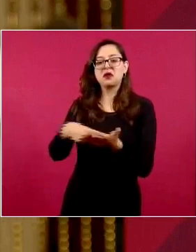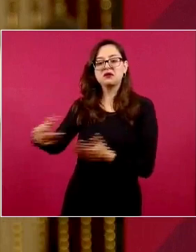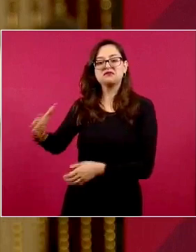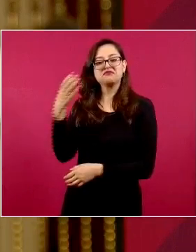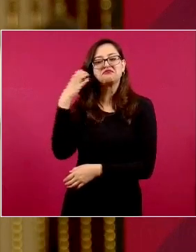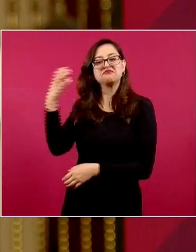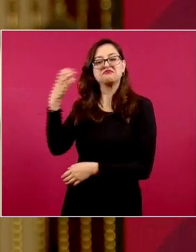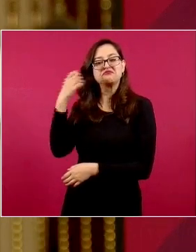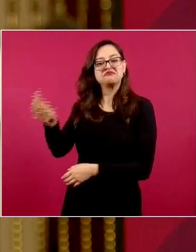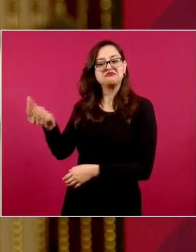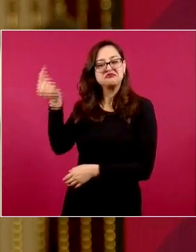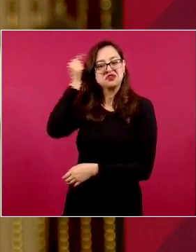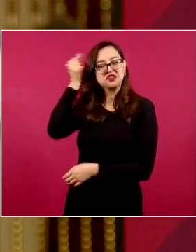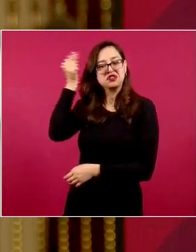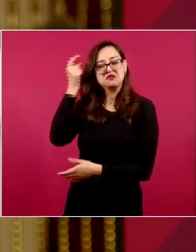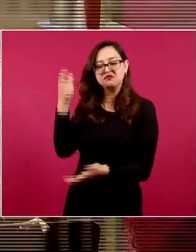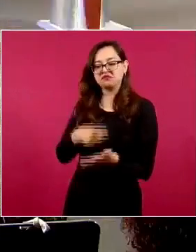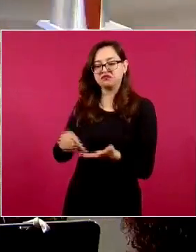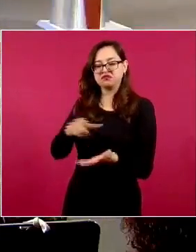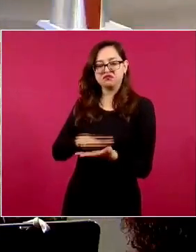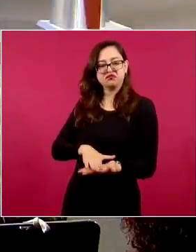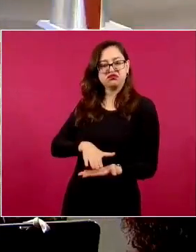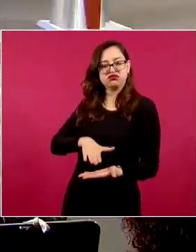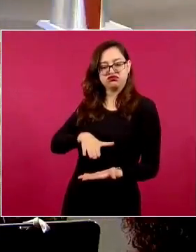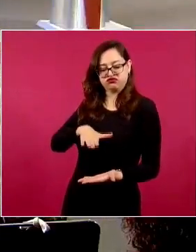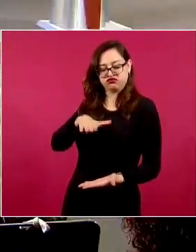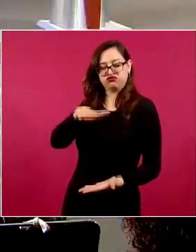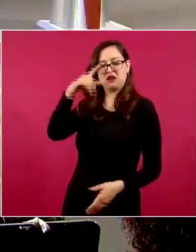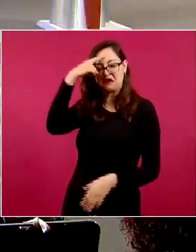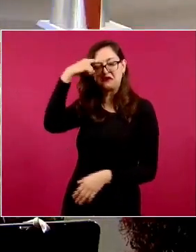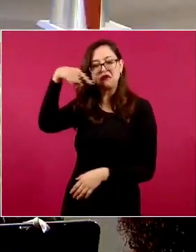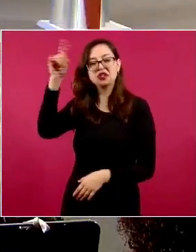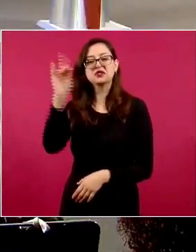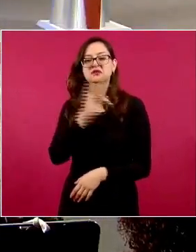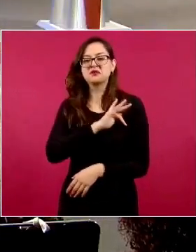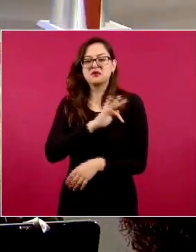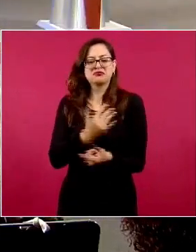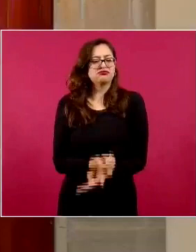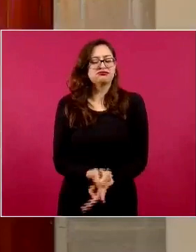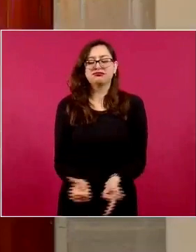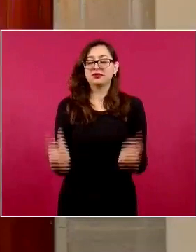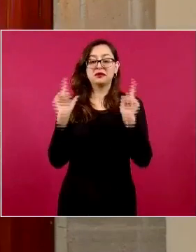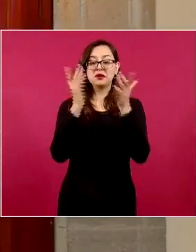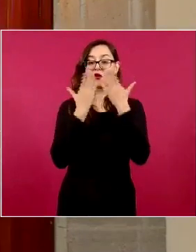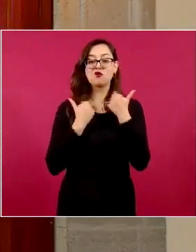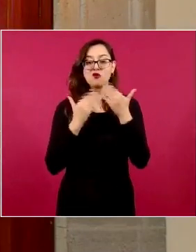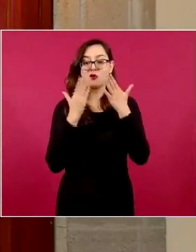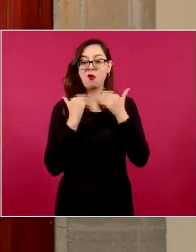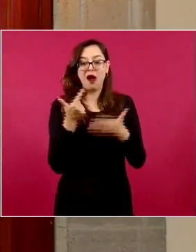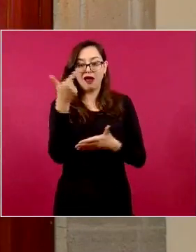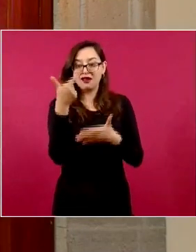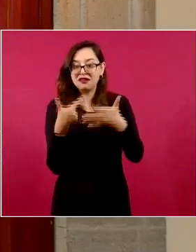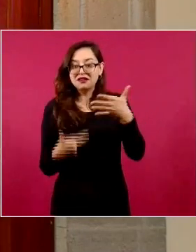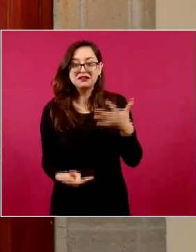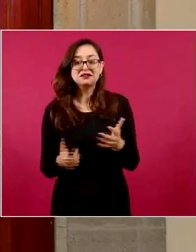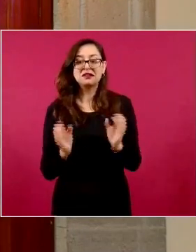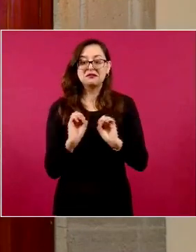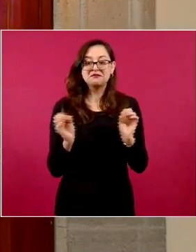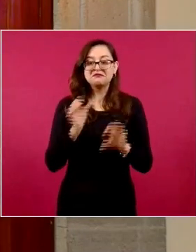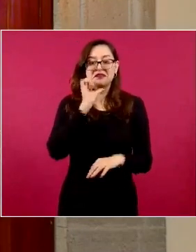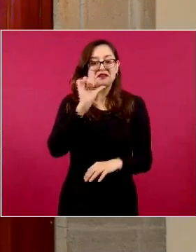para secuestro, extorsión u operaciones delictivas le facilitan sus operaciones los llamados chips prepagos. Siguiente.